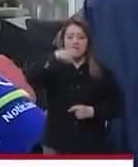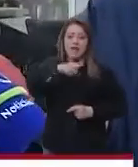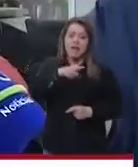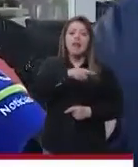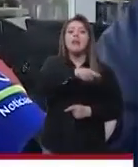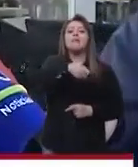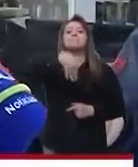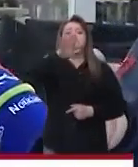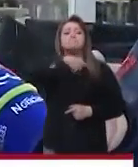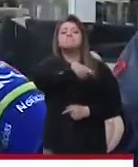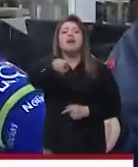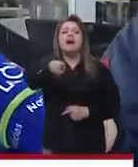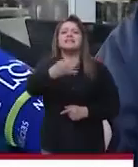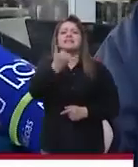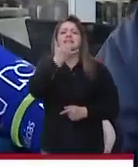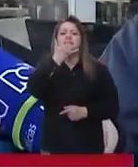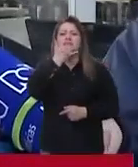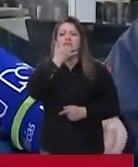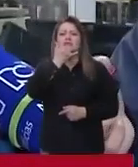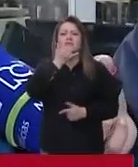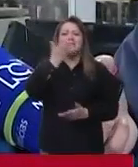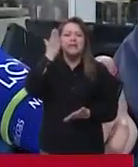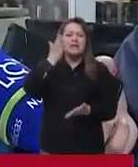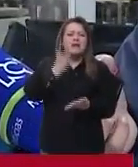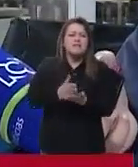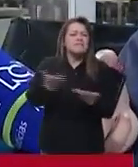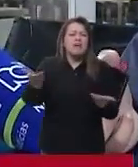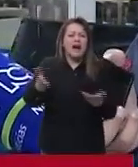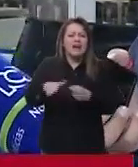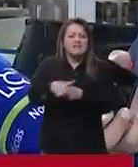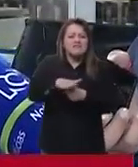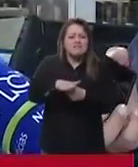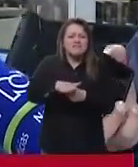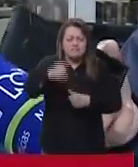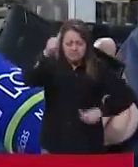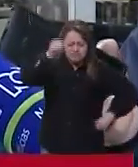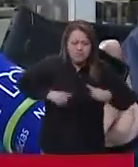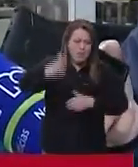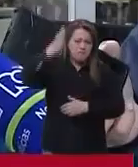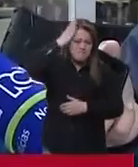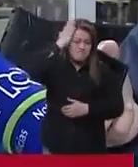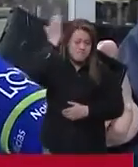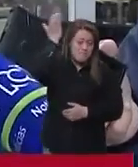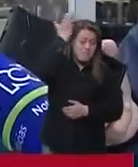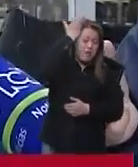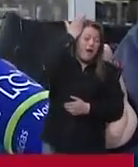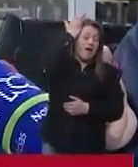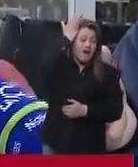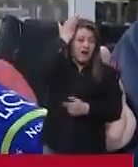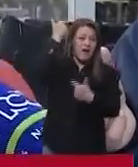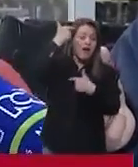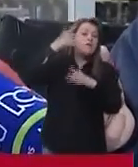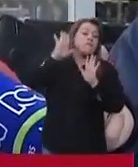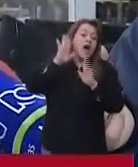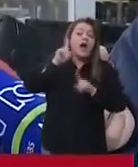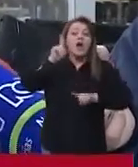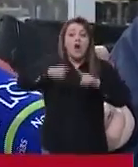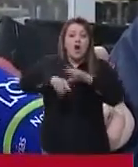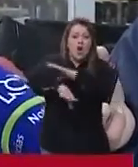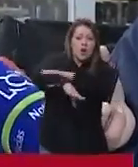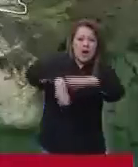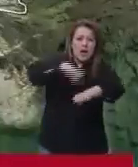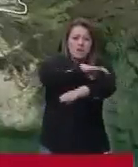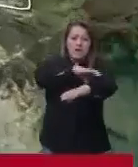presentan lesiones por traumas craneoencefálicos, o sea, lesiones en cabeza y en alguna de